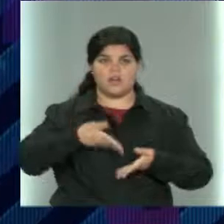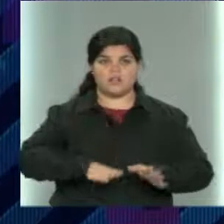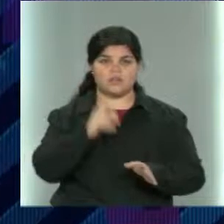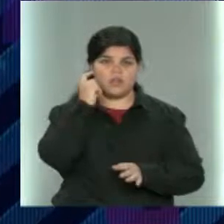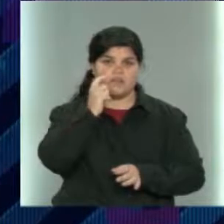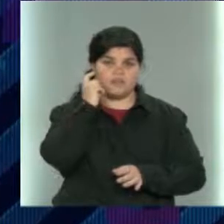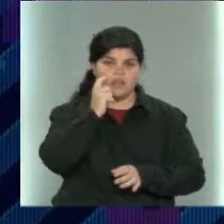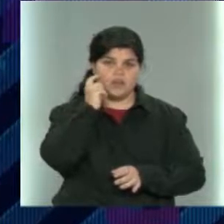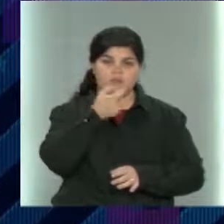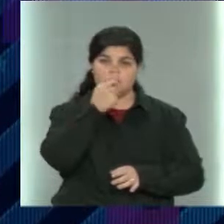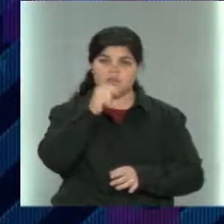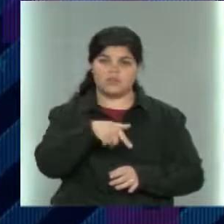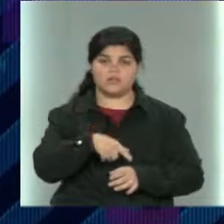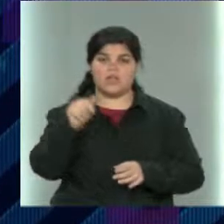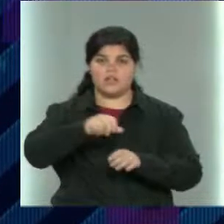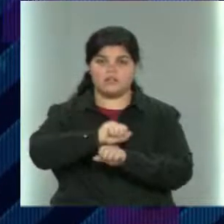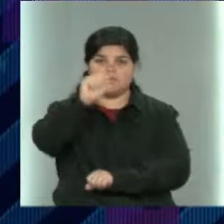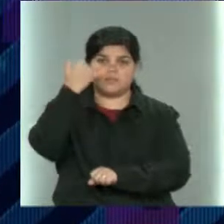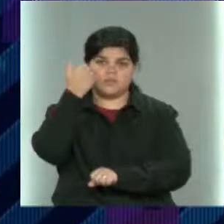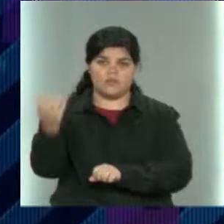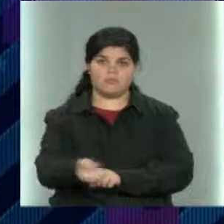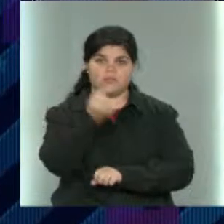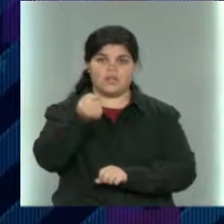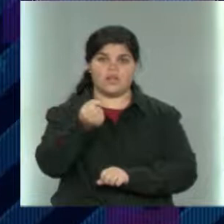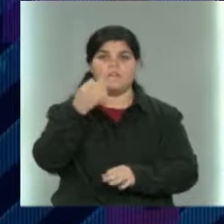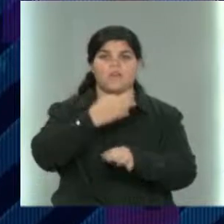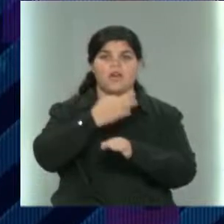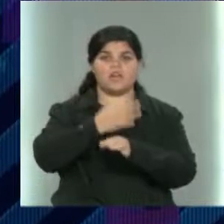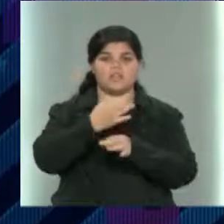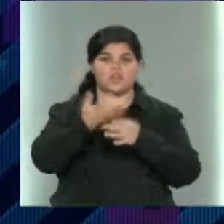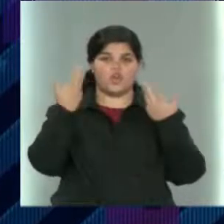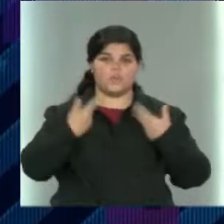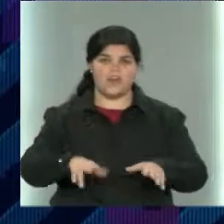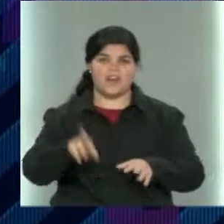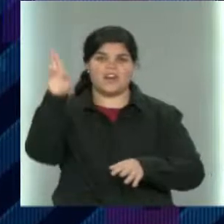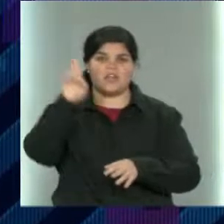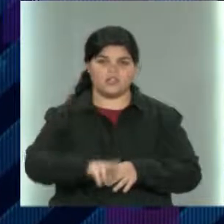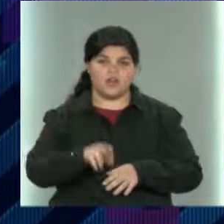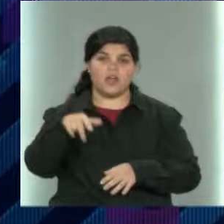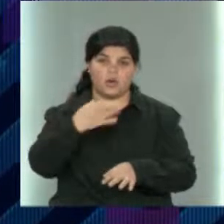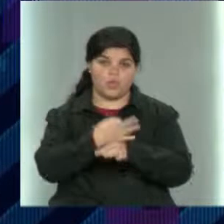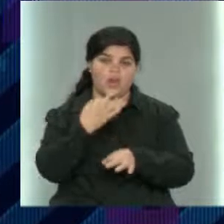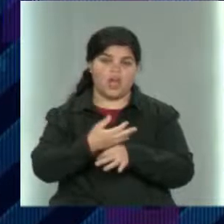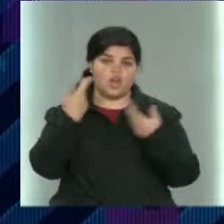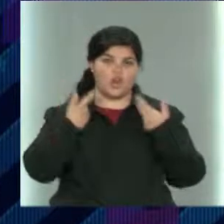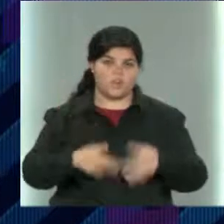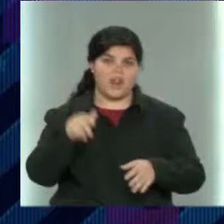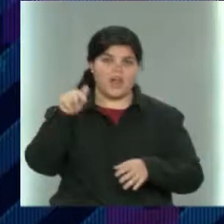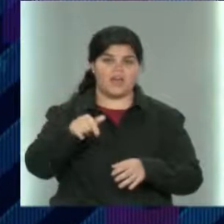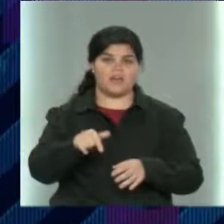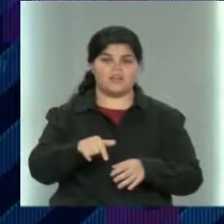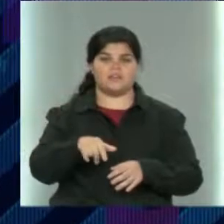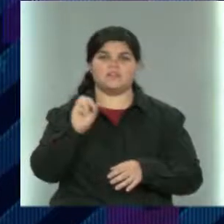Rivadavia, en la provincia de Mendoza. Se recibió como maestra normal nacional regional en la Escuela Normal Nacional, que es llamada República de